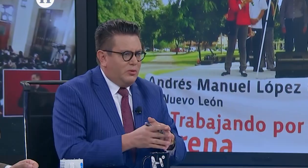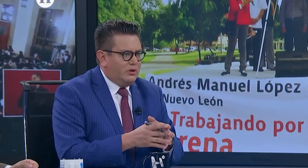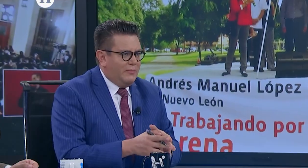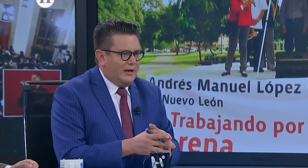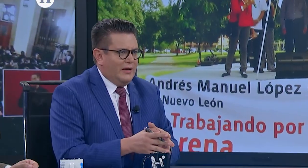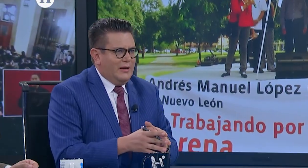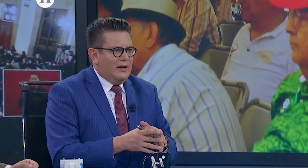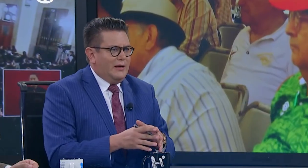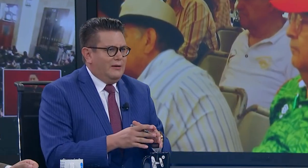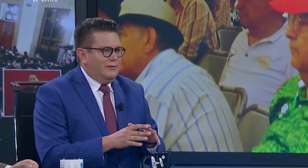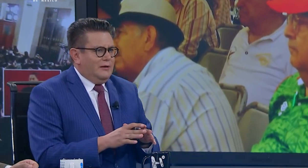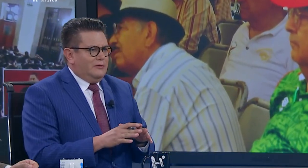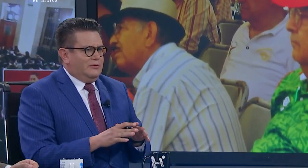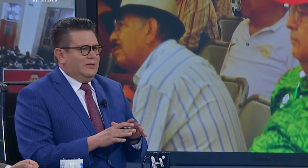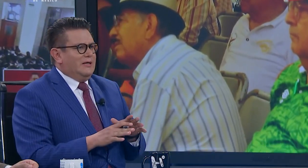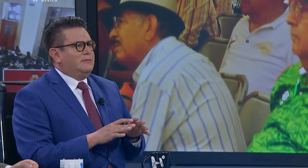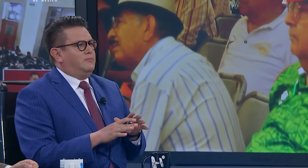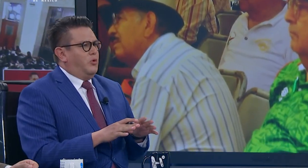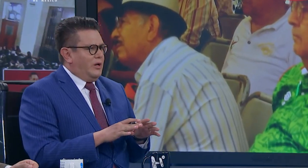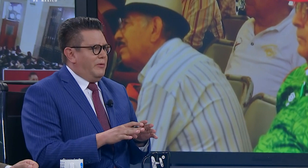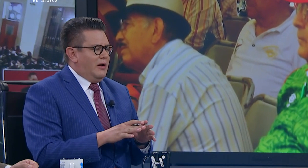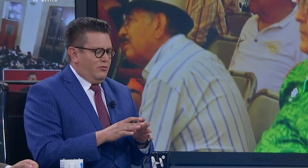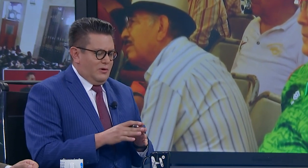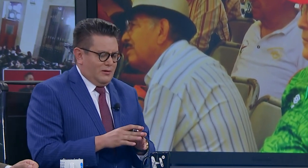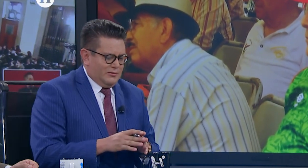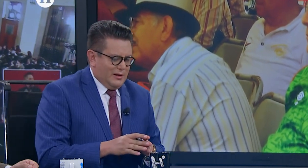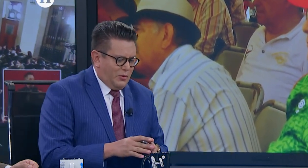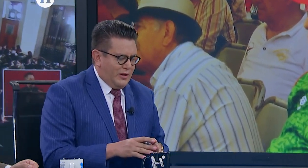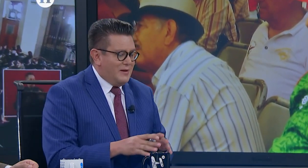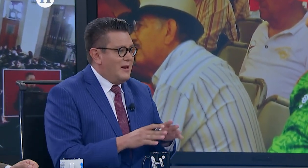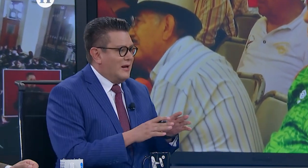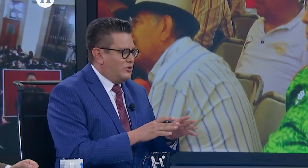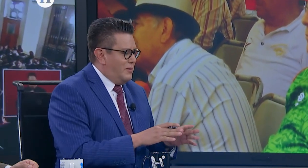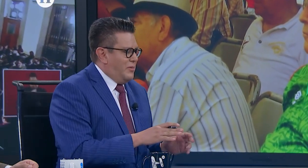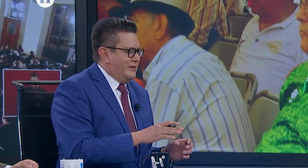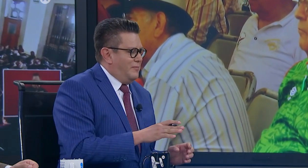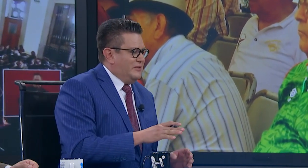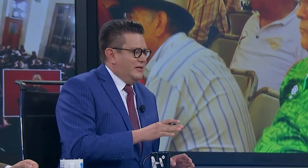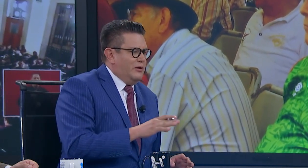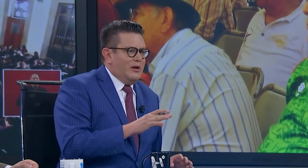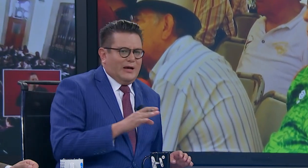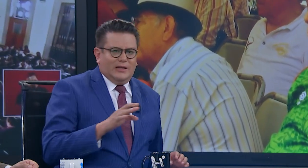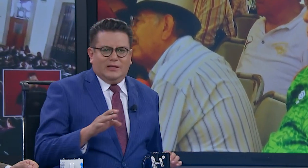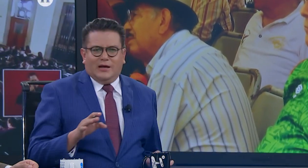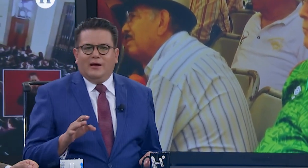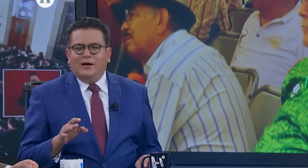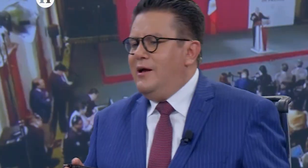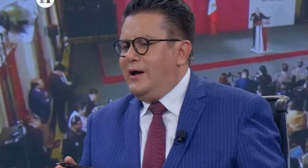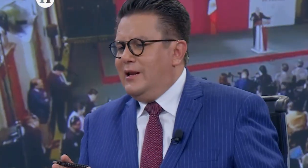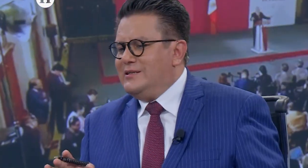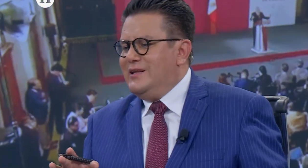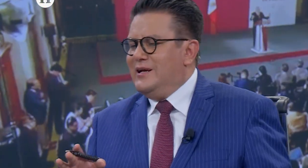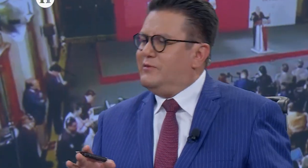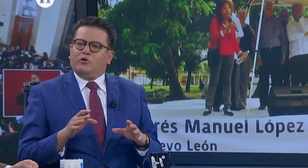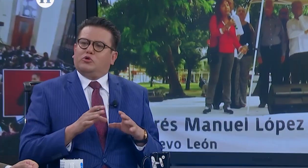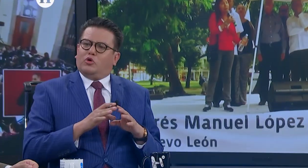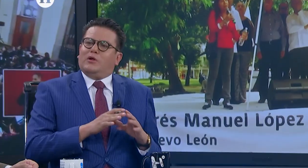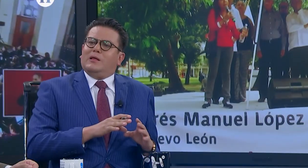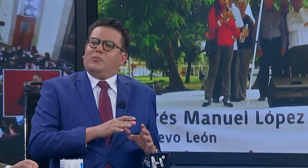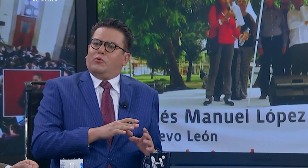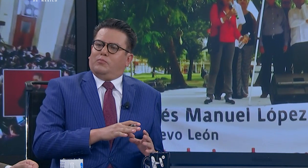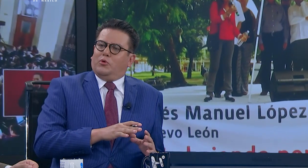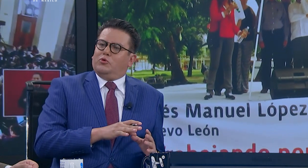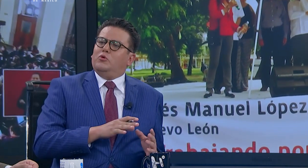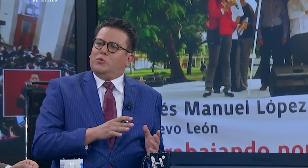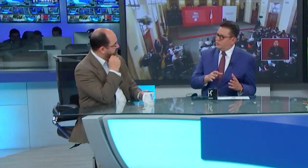esto nos lleva a un tema que en el que quizás podría haber alguna, o sea, le podría dar la razón en parte al presidente. Hay una crítica a que la CNDH fue